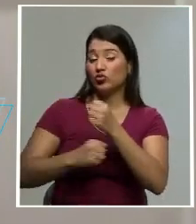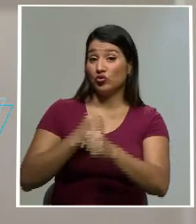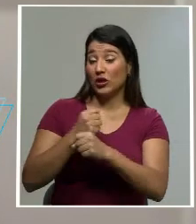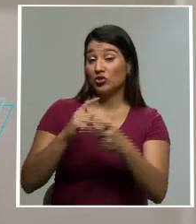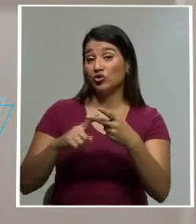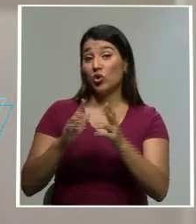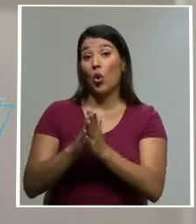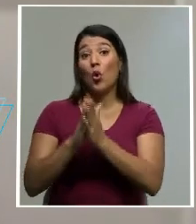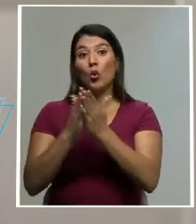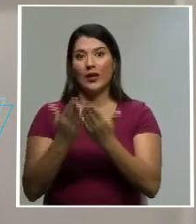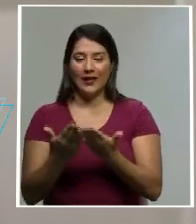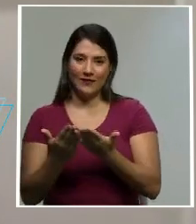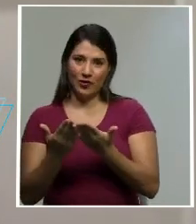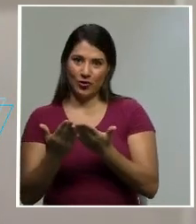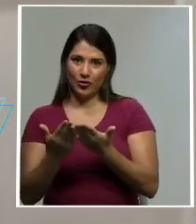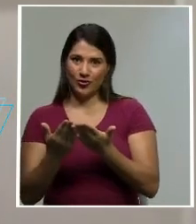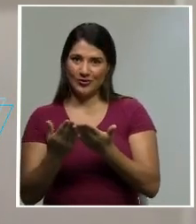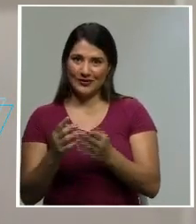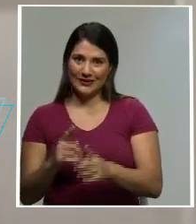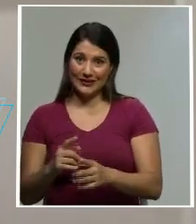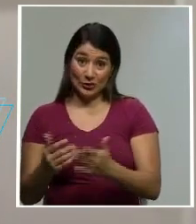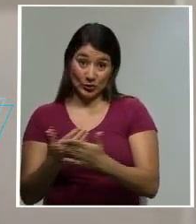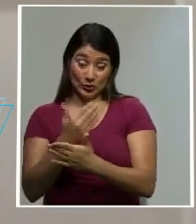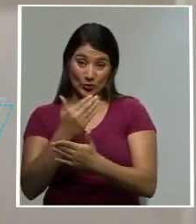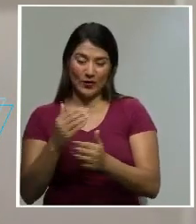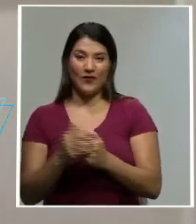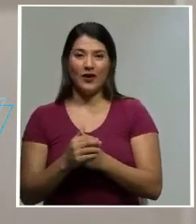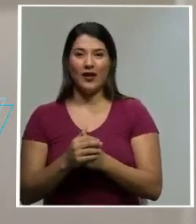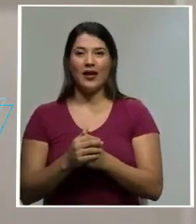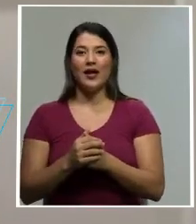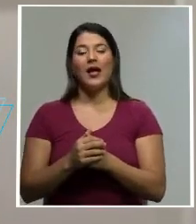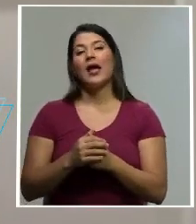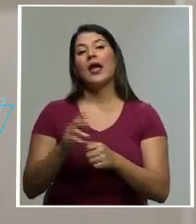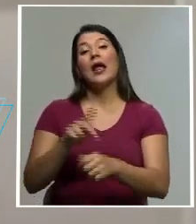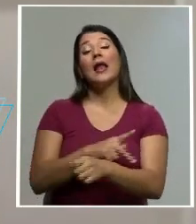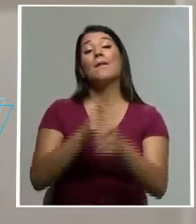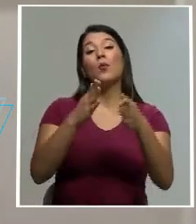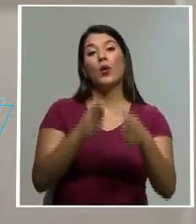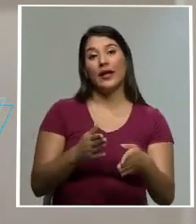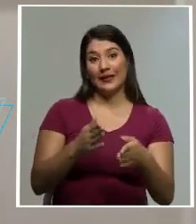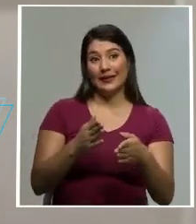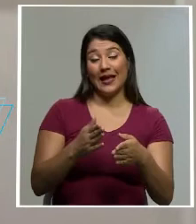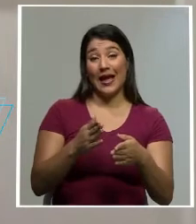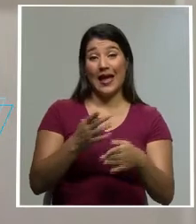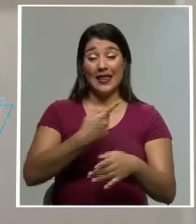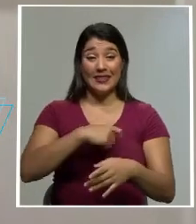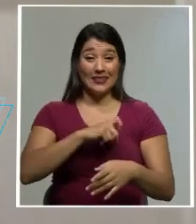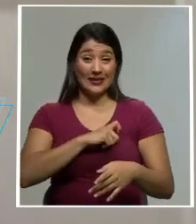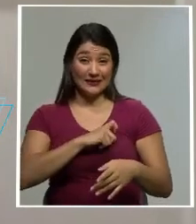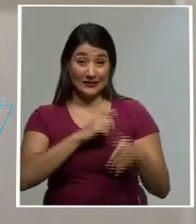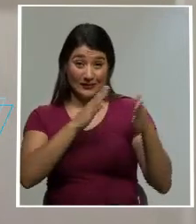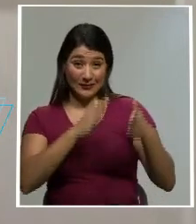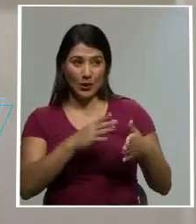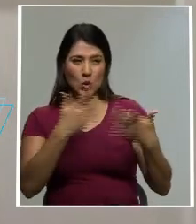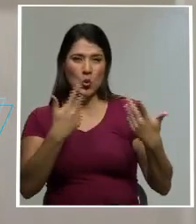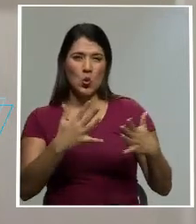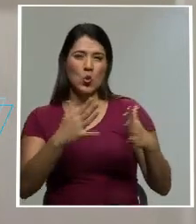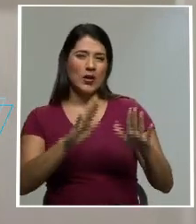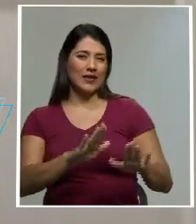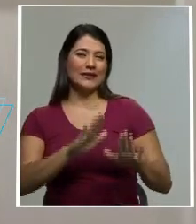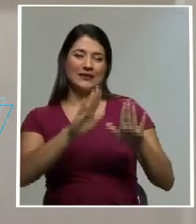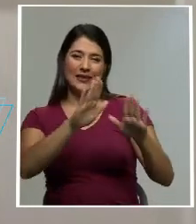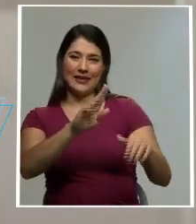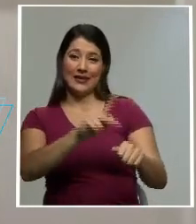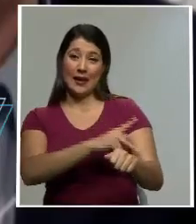En este caso es el poeta Antonio Gamoneda de España, que es un maestro, es un grandioso poeta,